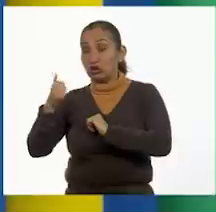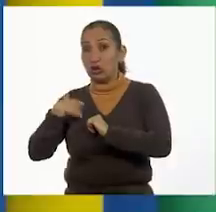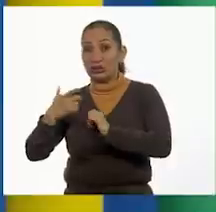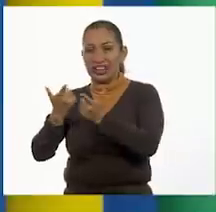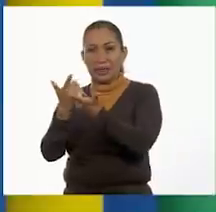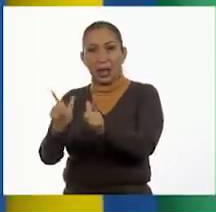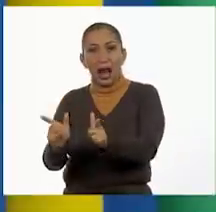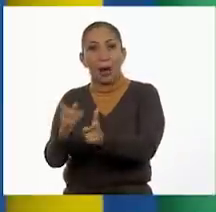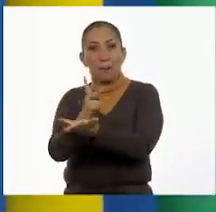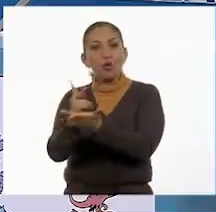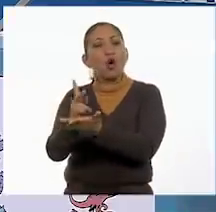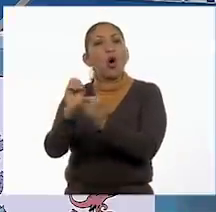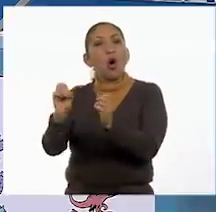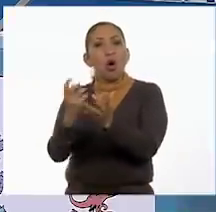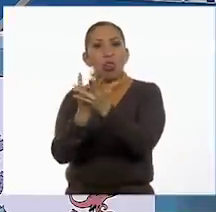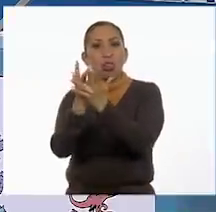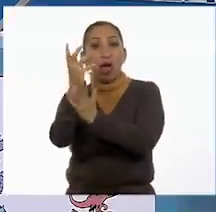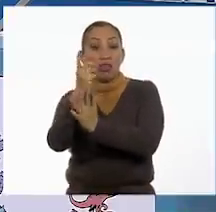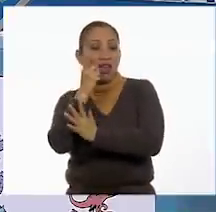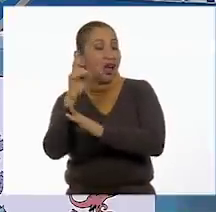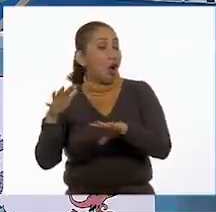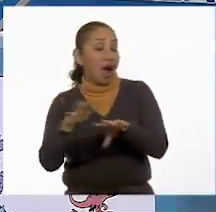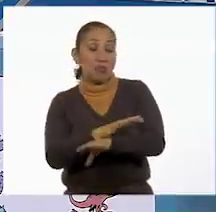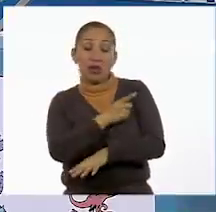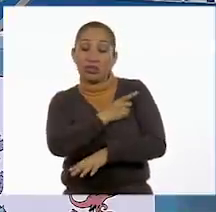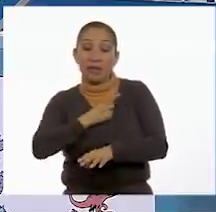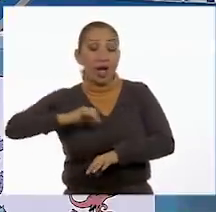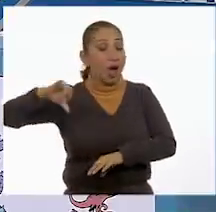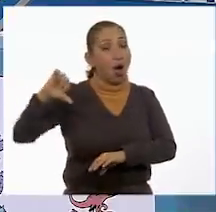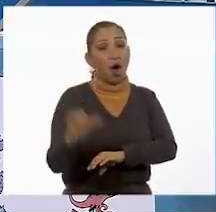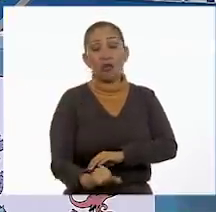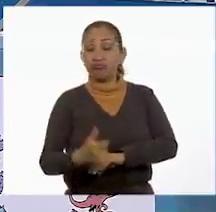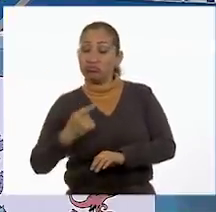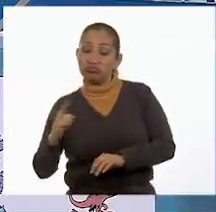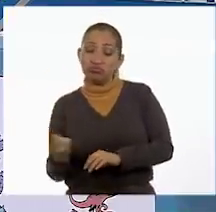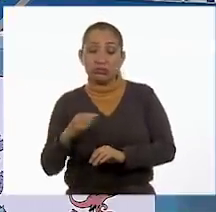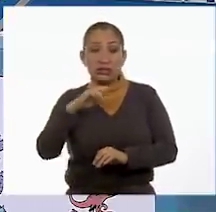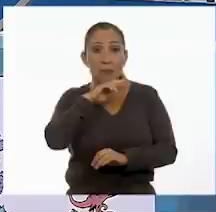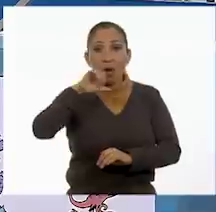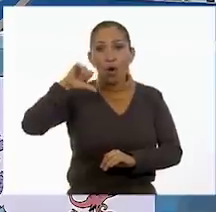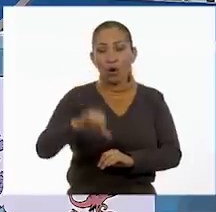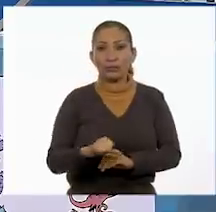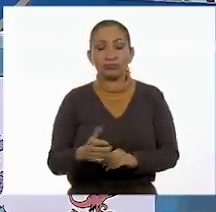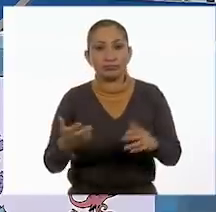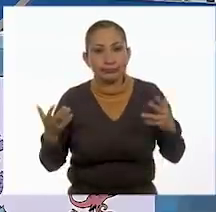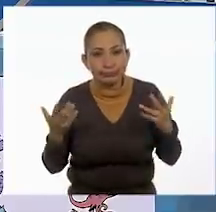radicales o puros, que creían que las reformas debían hacerse de forma definitiva e inmediata.